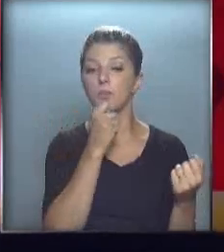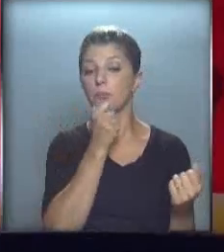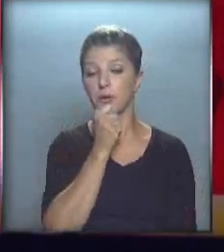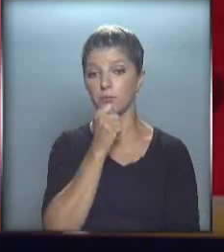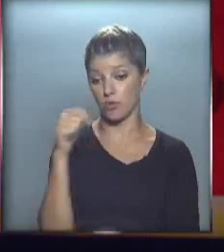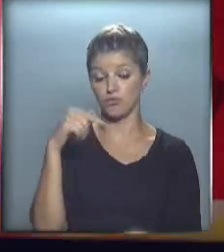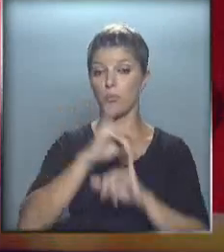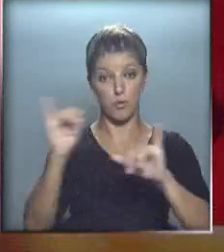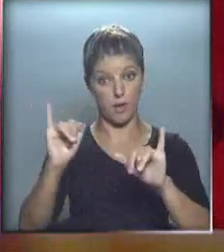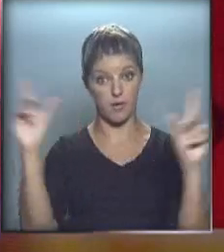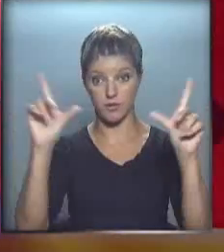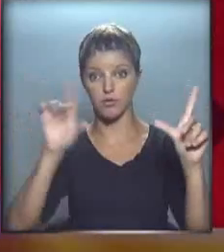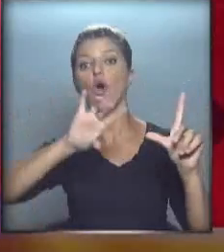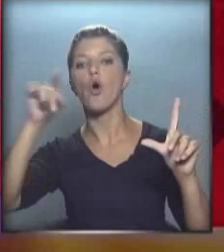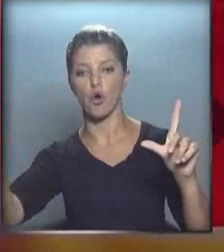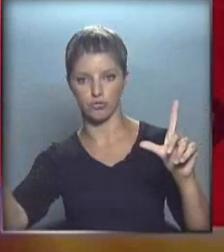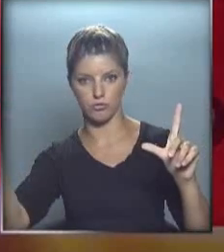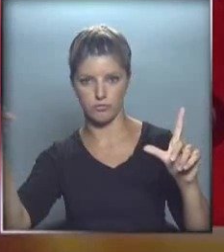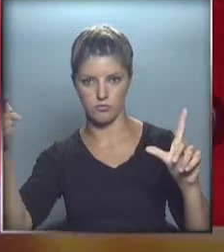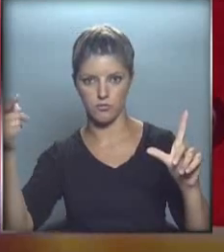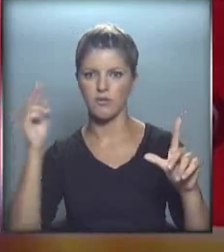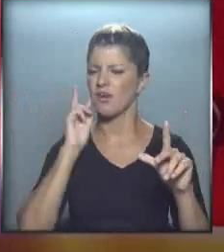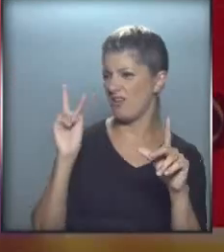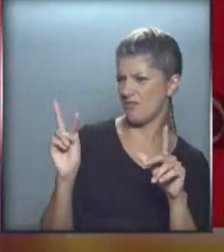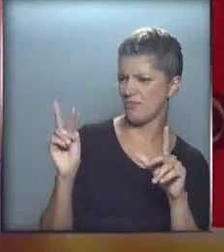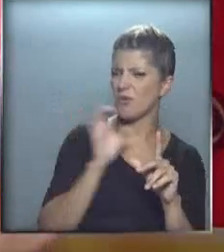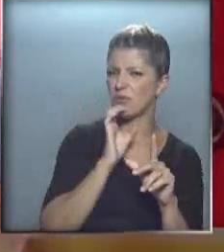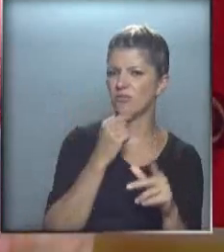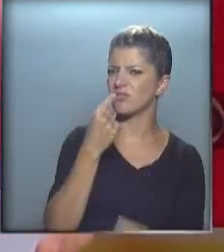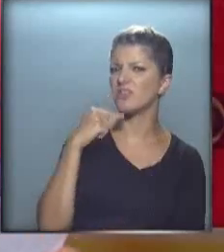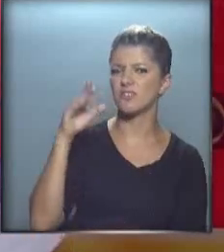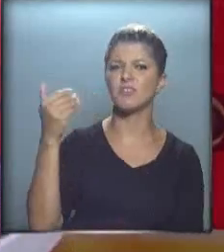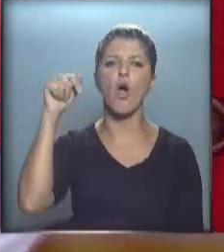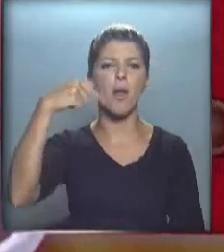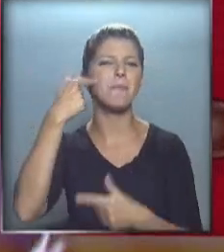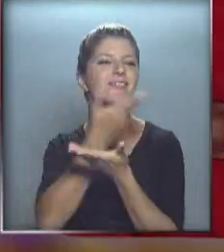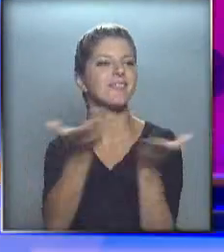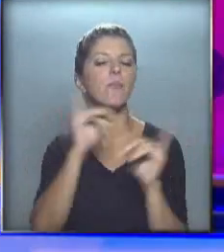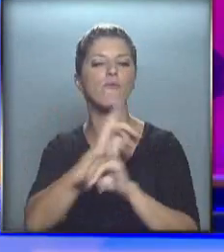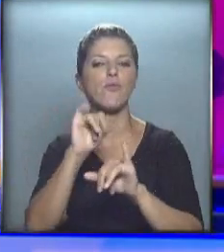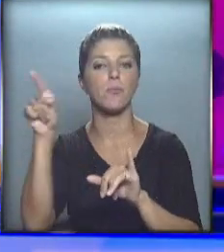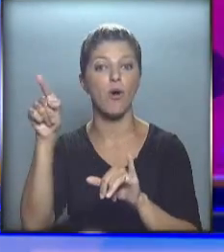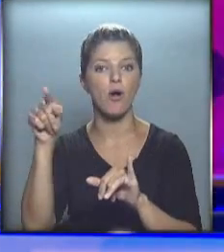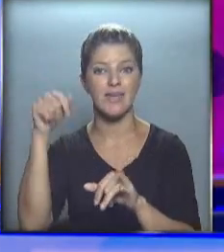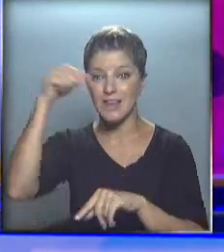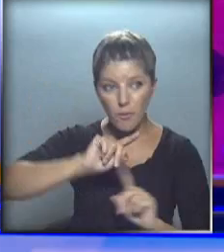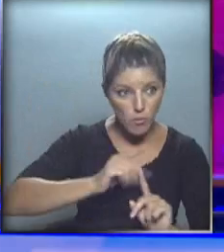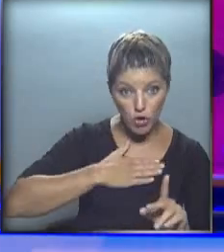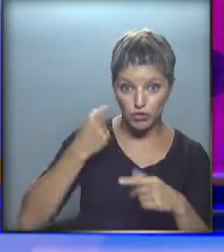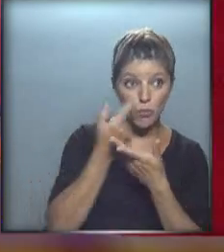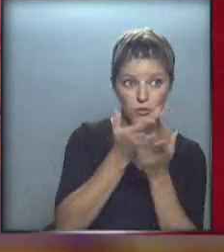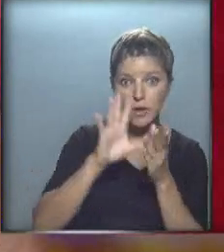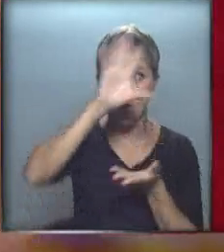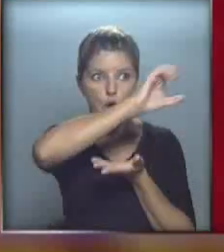programa de televisión, otro, sin contenido, ve los monólogos y dice, sí, vamos a presentar un informe de los jóvenes del stand-up? Y pasan todo lo mismo que hicimos